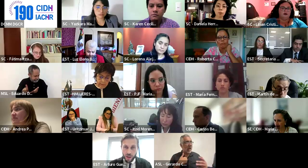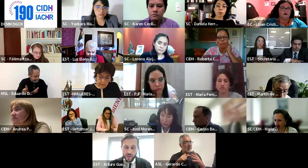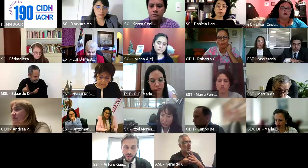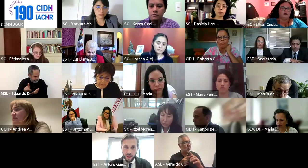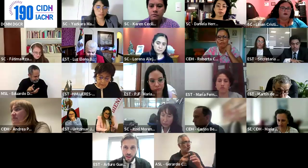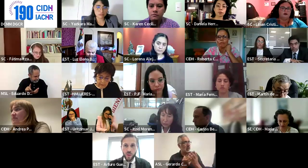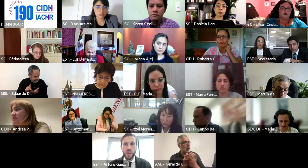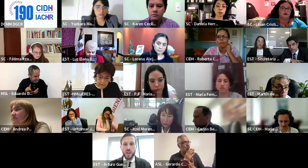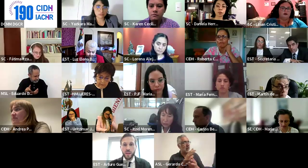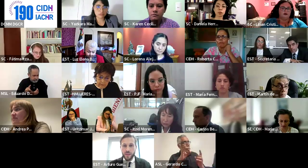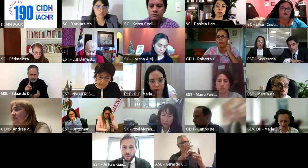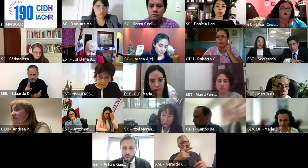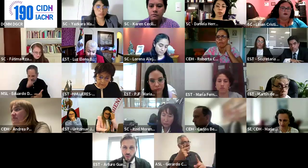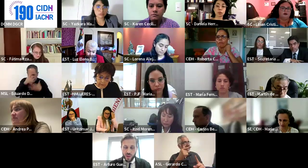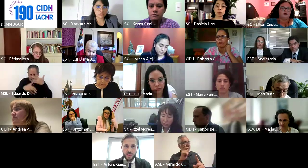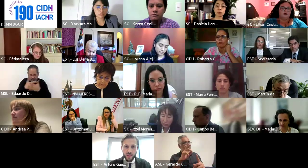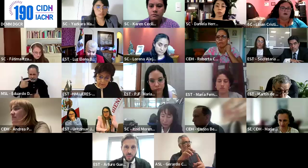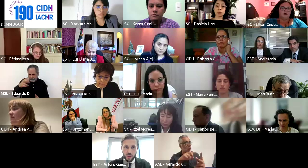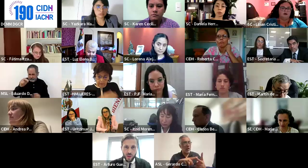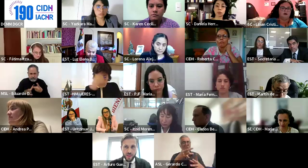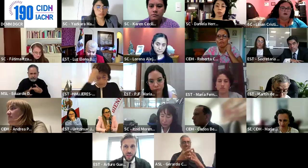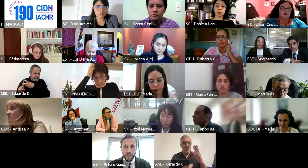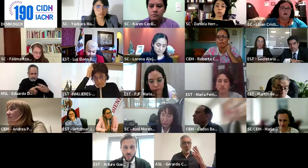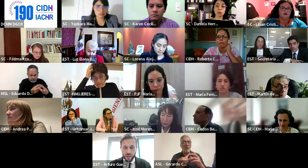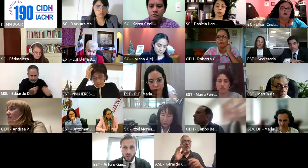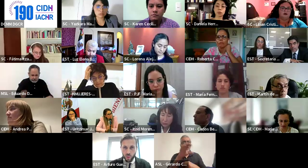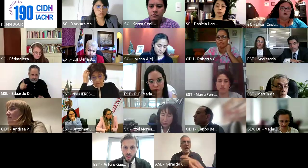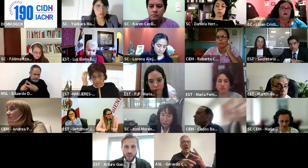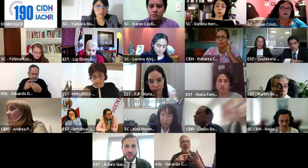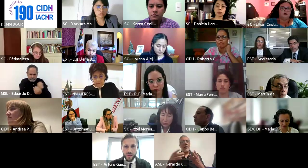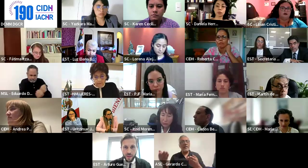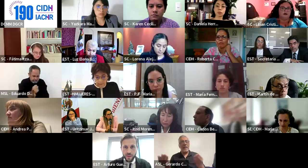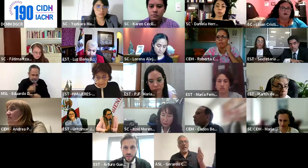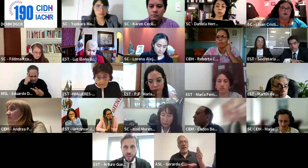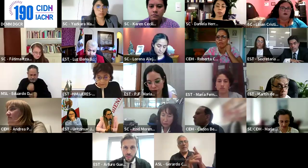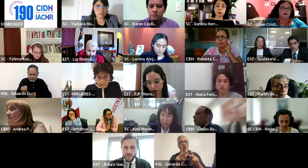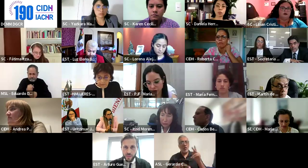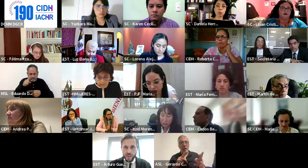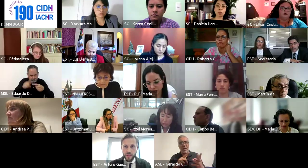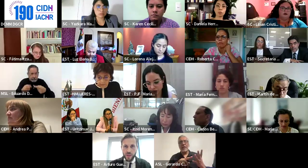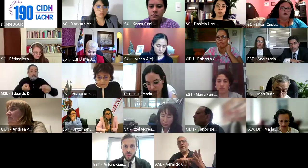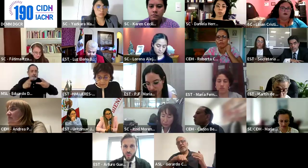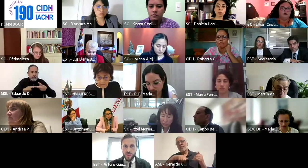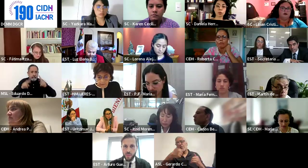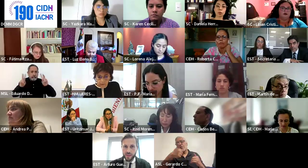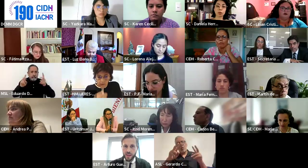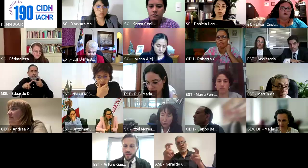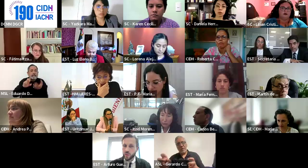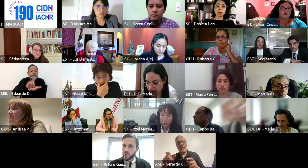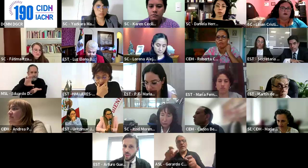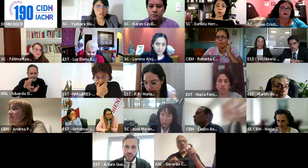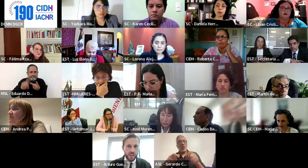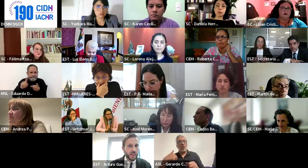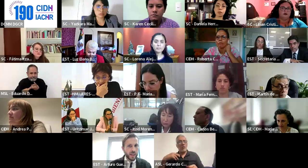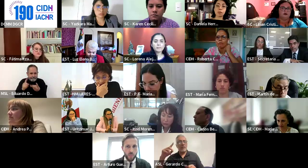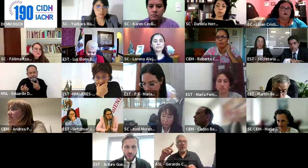temas de violencia de género, desaparición forzada, trata de personas y combate a la tortura. Y el siguiente tema es precisamente el de personas con discapacidad. Y